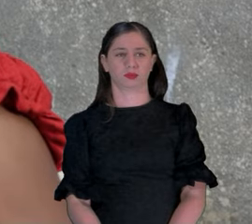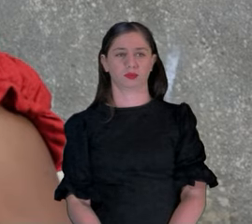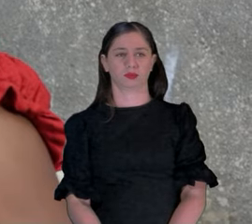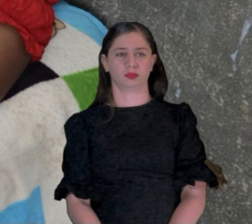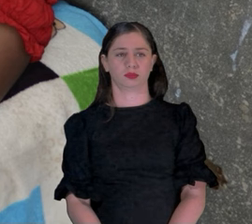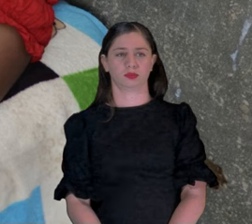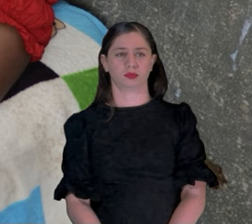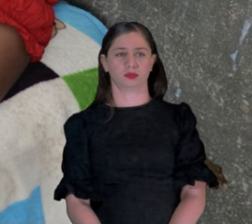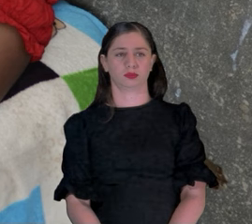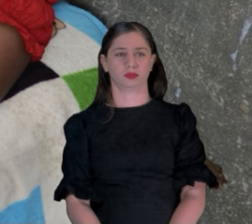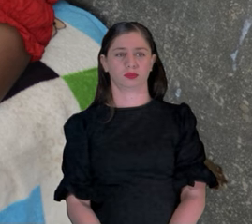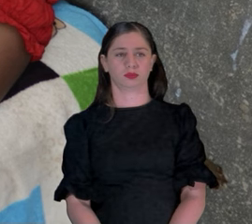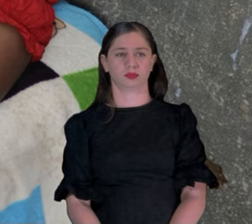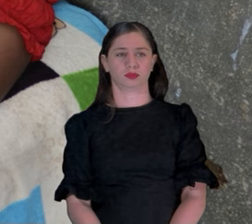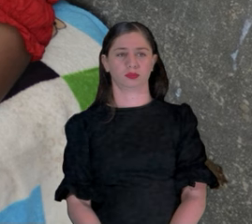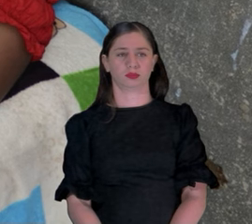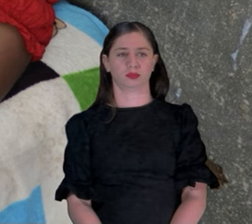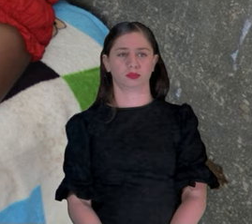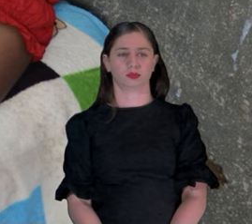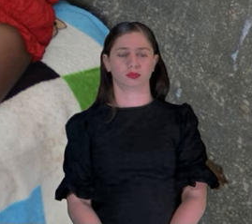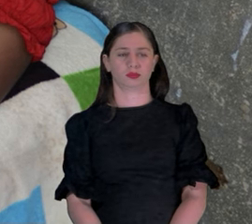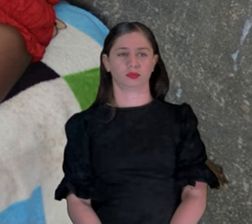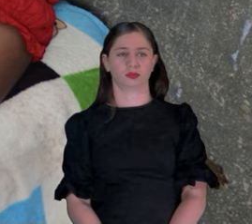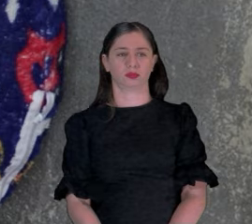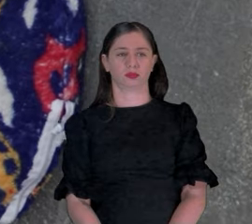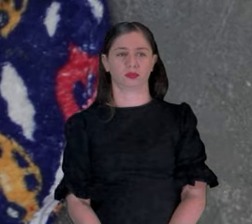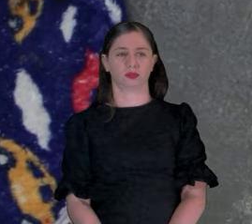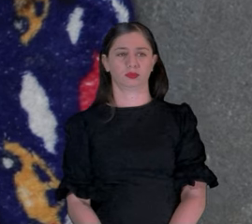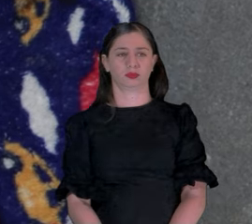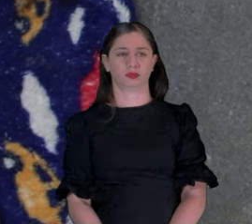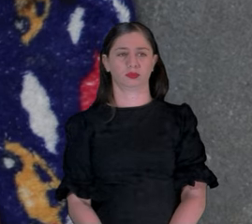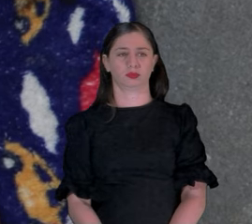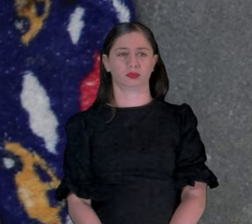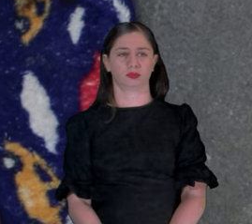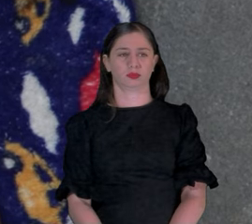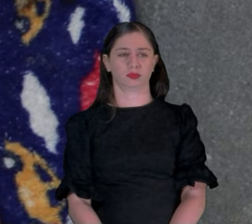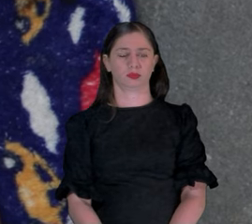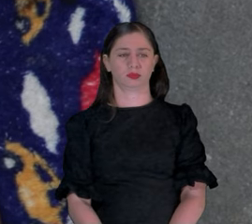porque las cosas no salen como deben salir.